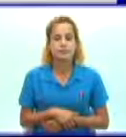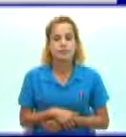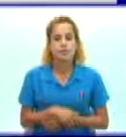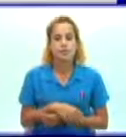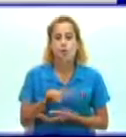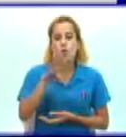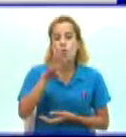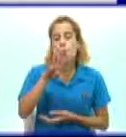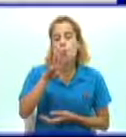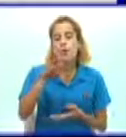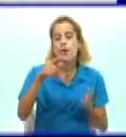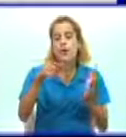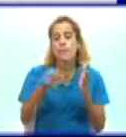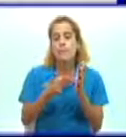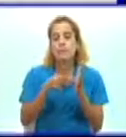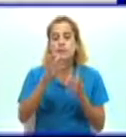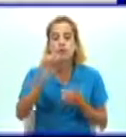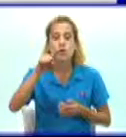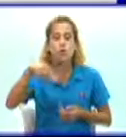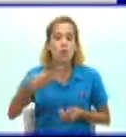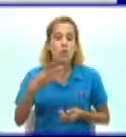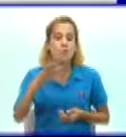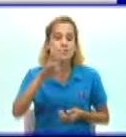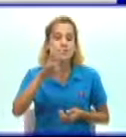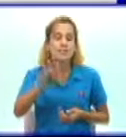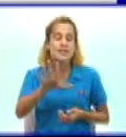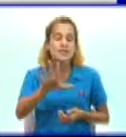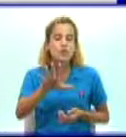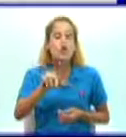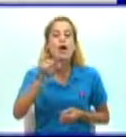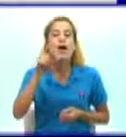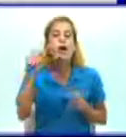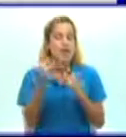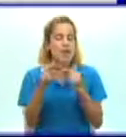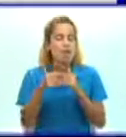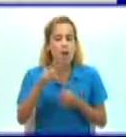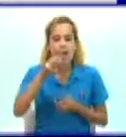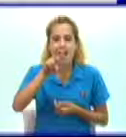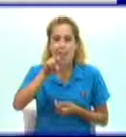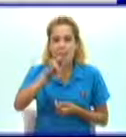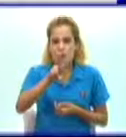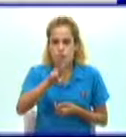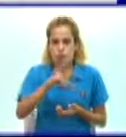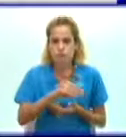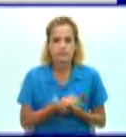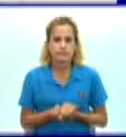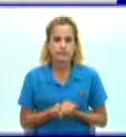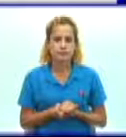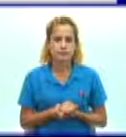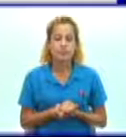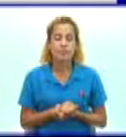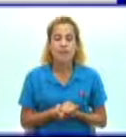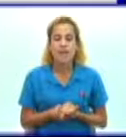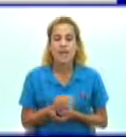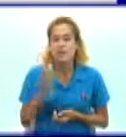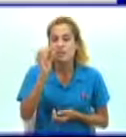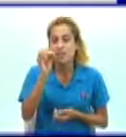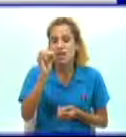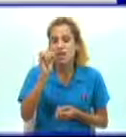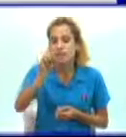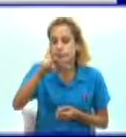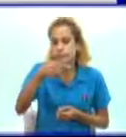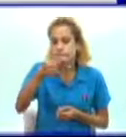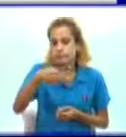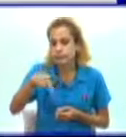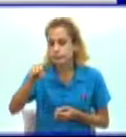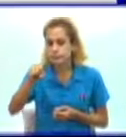por 0,5 es igual a 2. 4 por 5 es 20. El 0 adiciona 2 al próximo lugar. 4 por